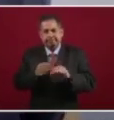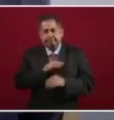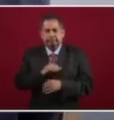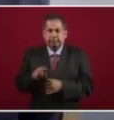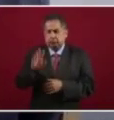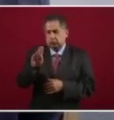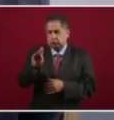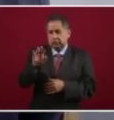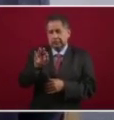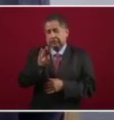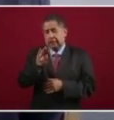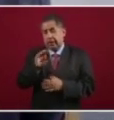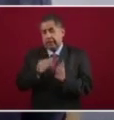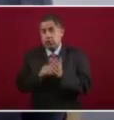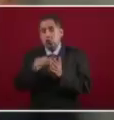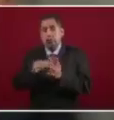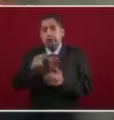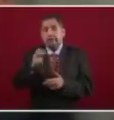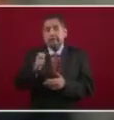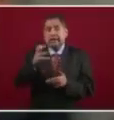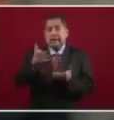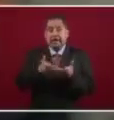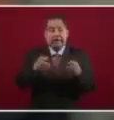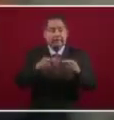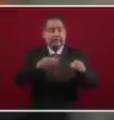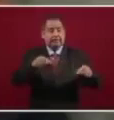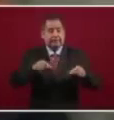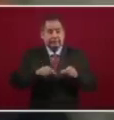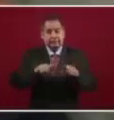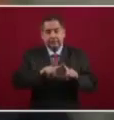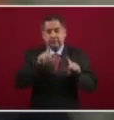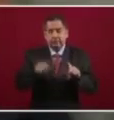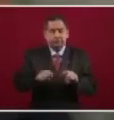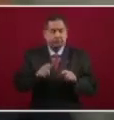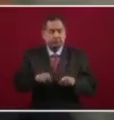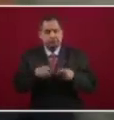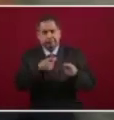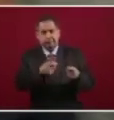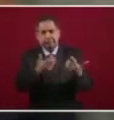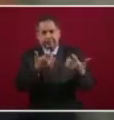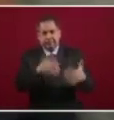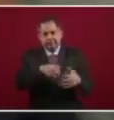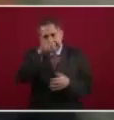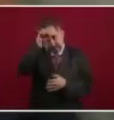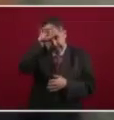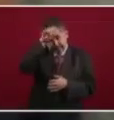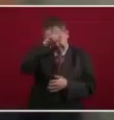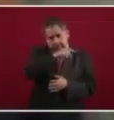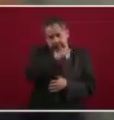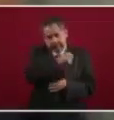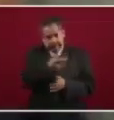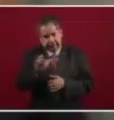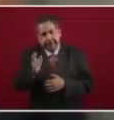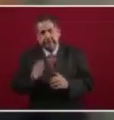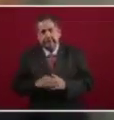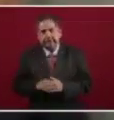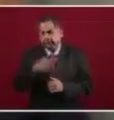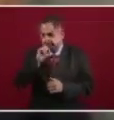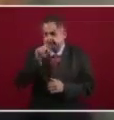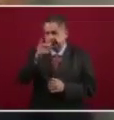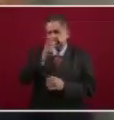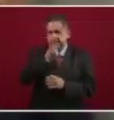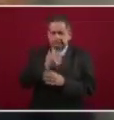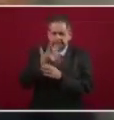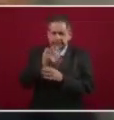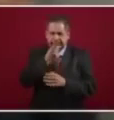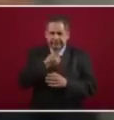90 millones de hectáreas del territorio nacional han sido entregadas a las compañías mineras extranjeras. También nos ha dicho